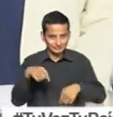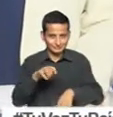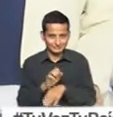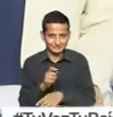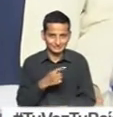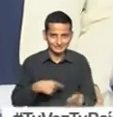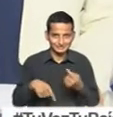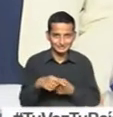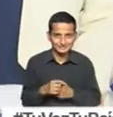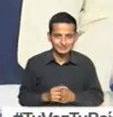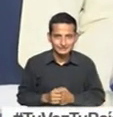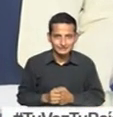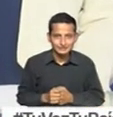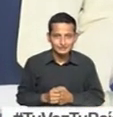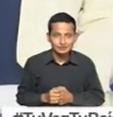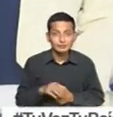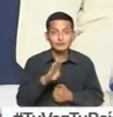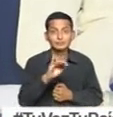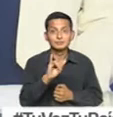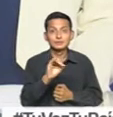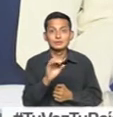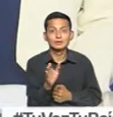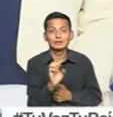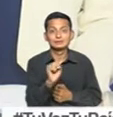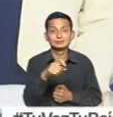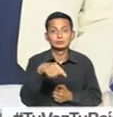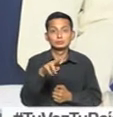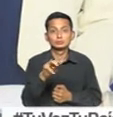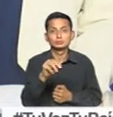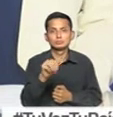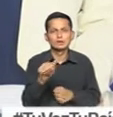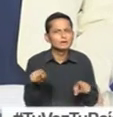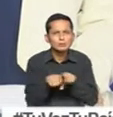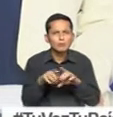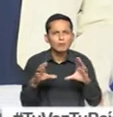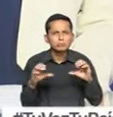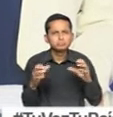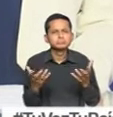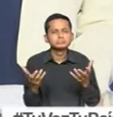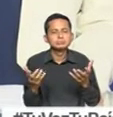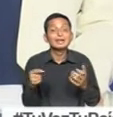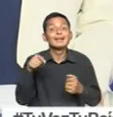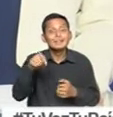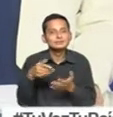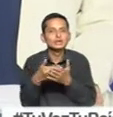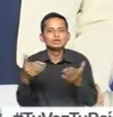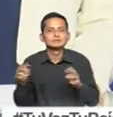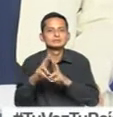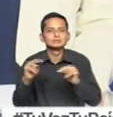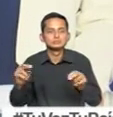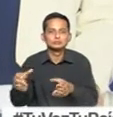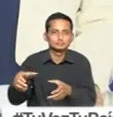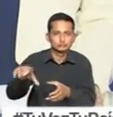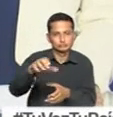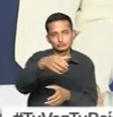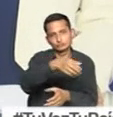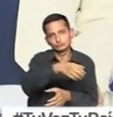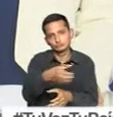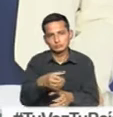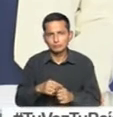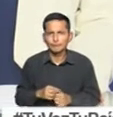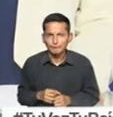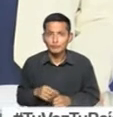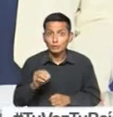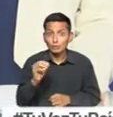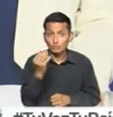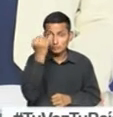contexto nacional. La bioespuma es un material parecido a la esponja hecho con residuos de productos vegetales. Este emprendimiento del